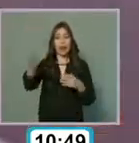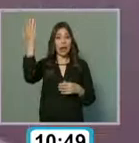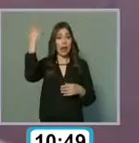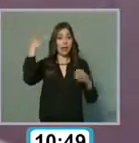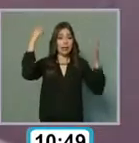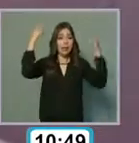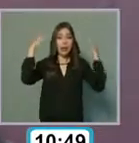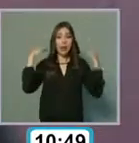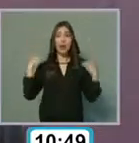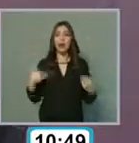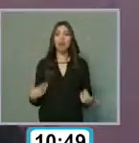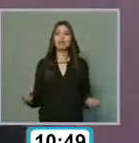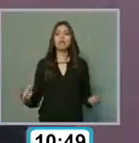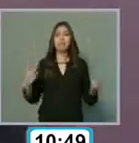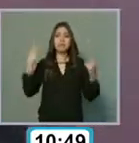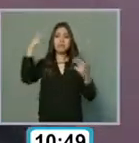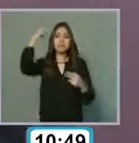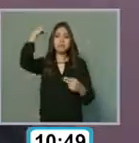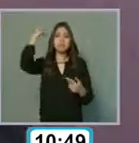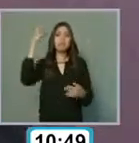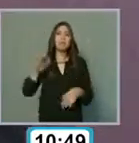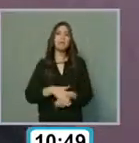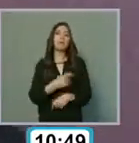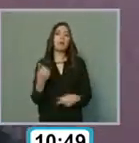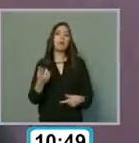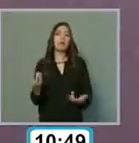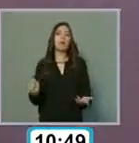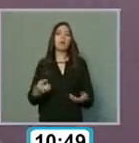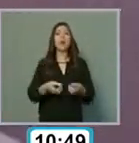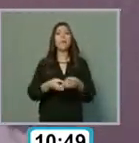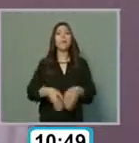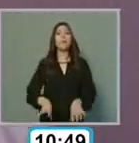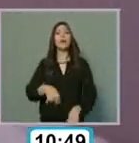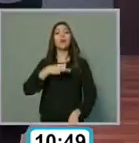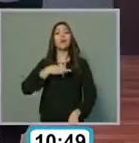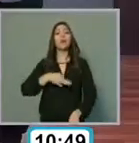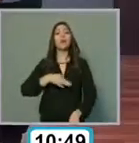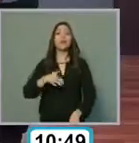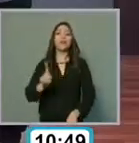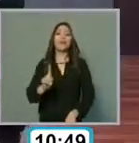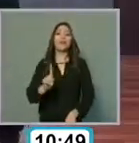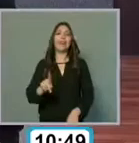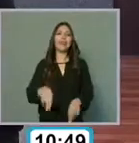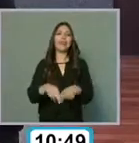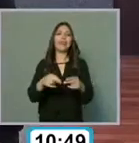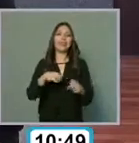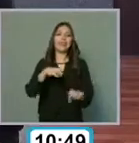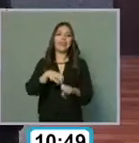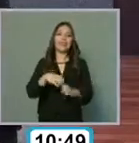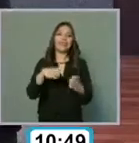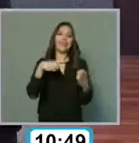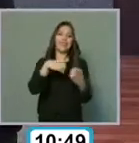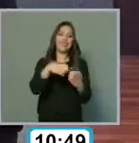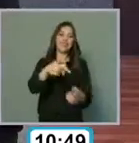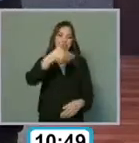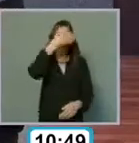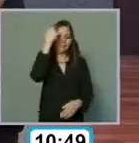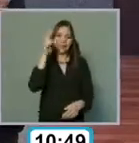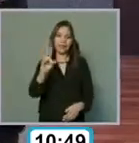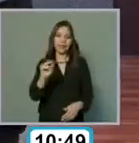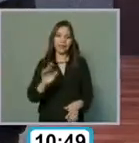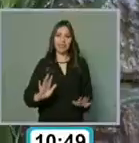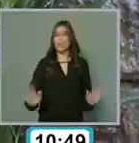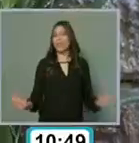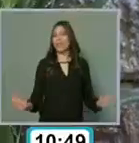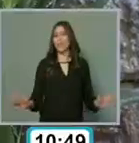Tenía el ¿Por qué cabello te lo largo. cortaron? ¿Qué pasó? Pues es que perdió el Toluca, ¿no, verdad? No, no. Ah, no. No sabemos de eso. No sabemos. De este